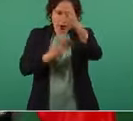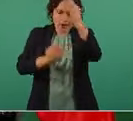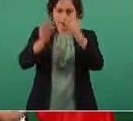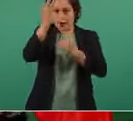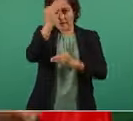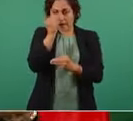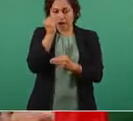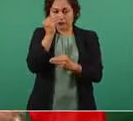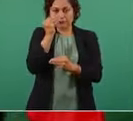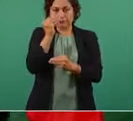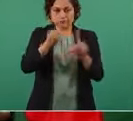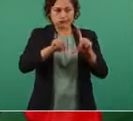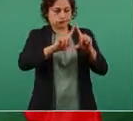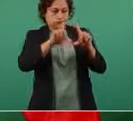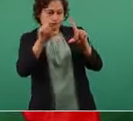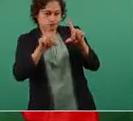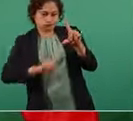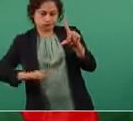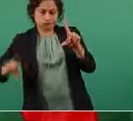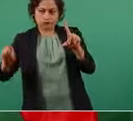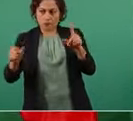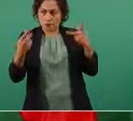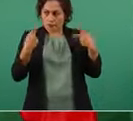recogen los sentimientos del pueblo, de la gente.